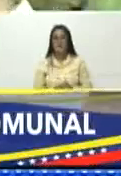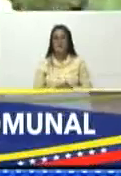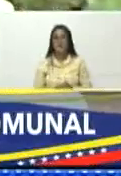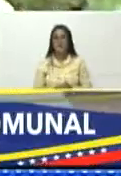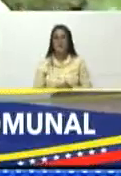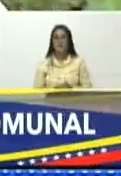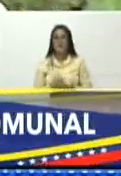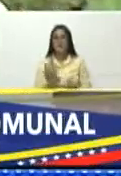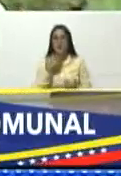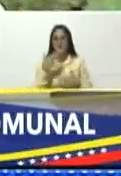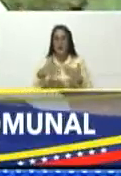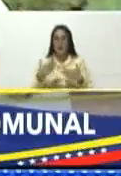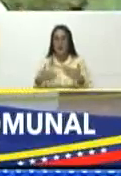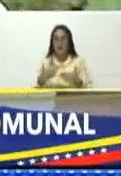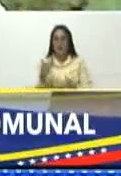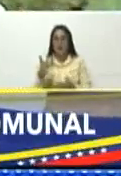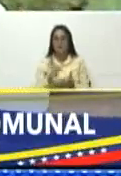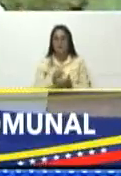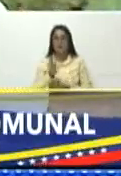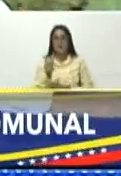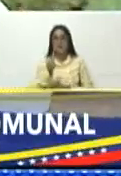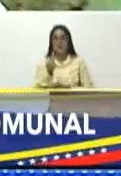2020, a mejorar.